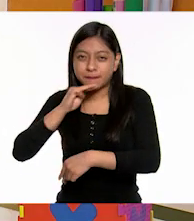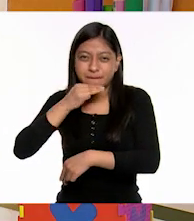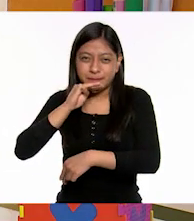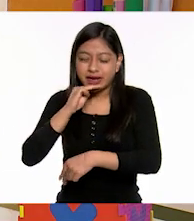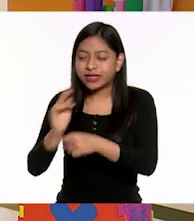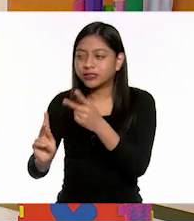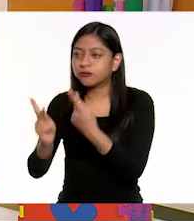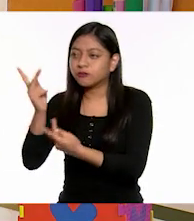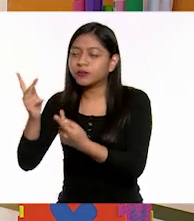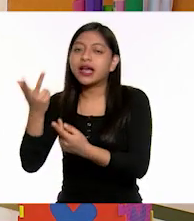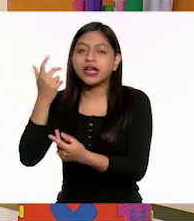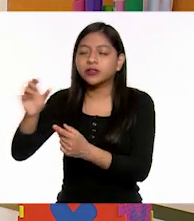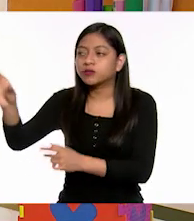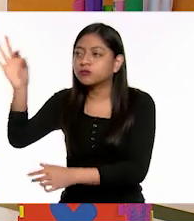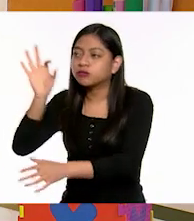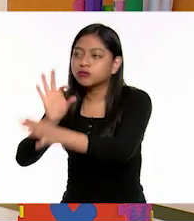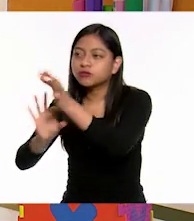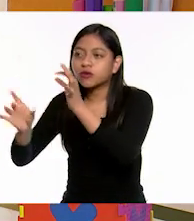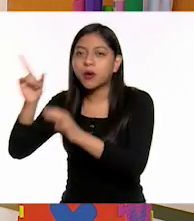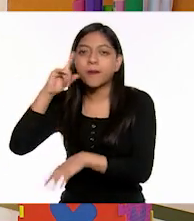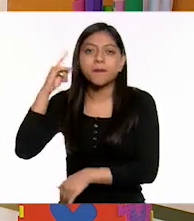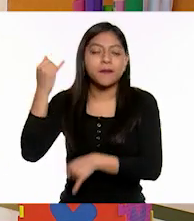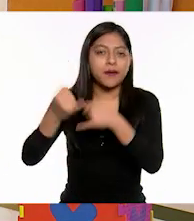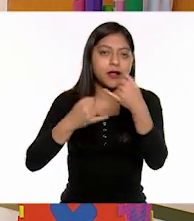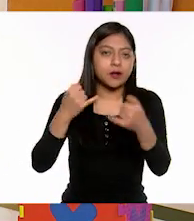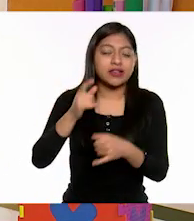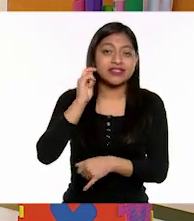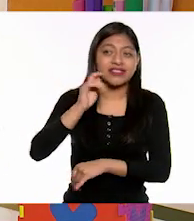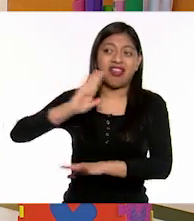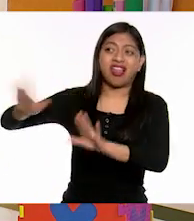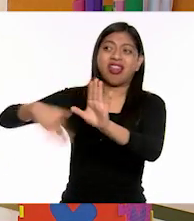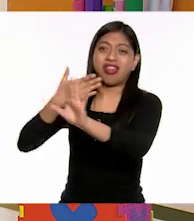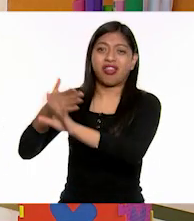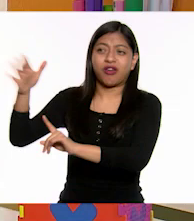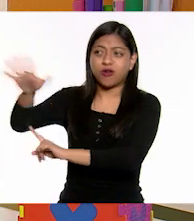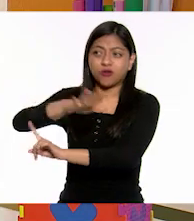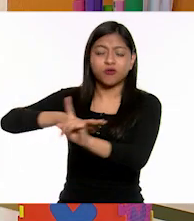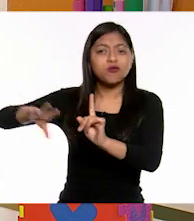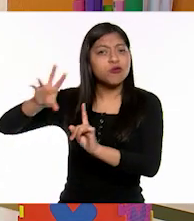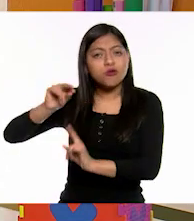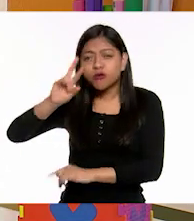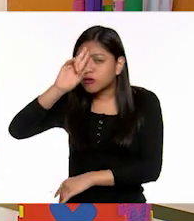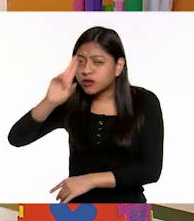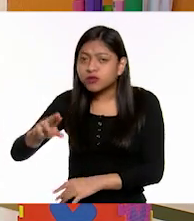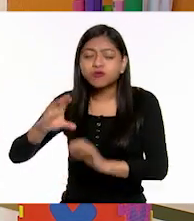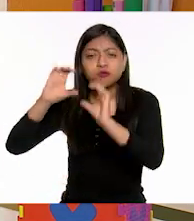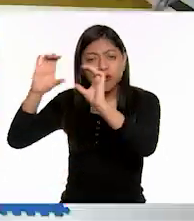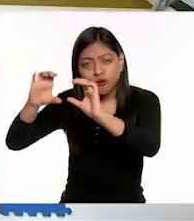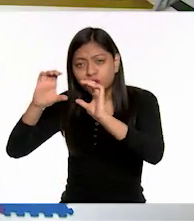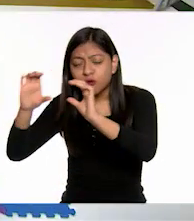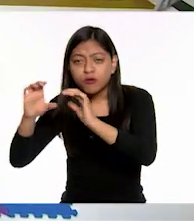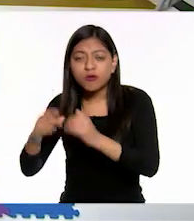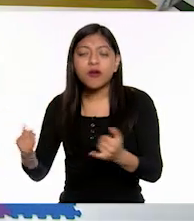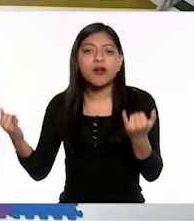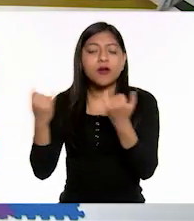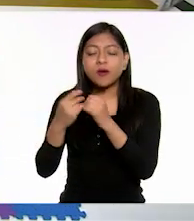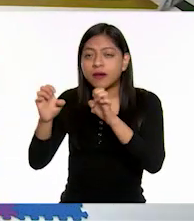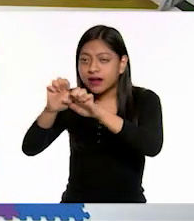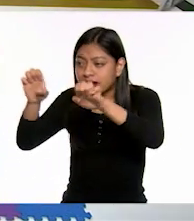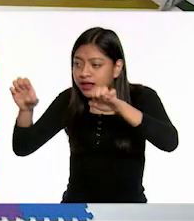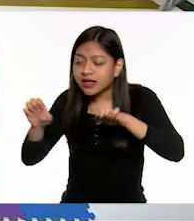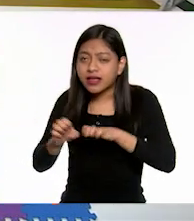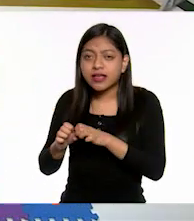juegos no respetan a la naturaleza trabajan en equipo y pues también hasta son tolerantes